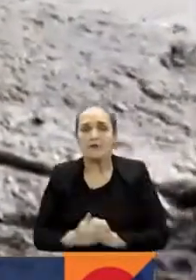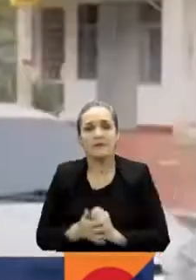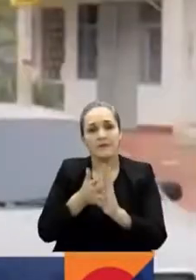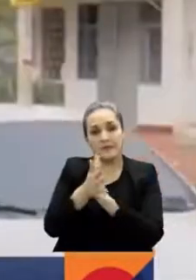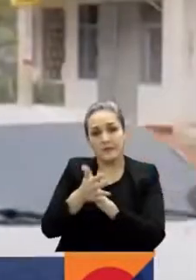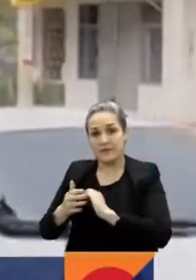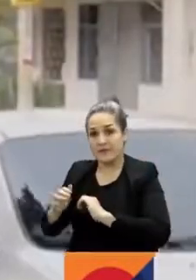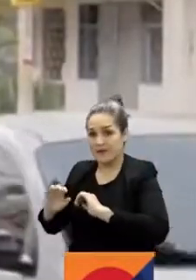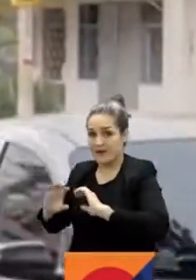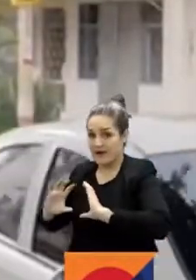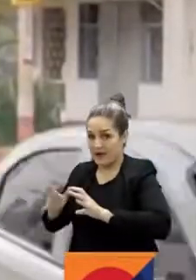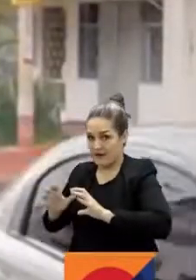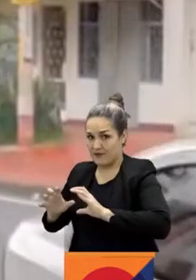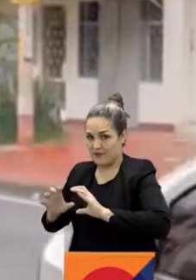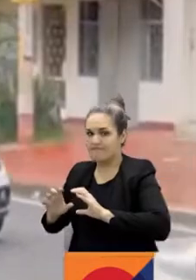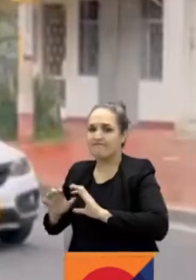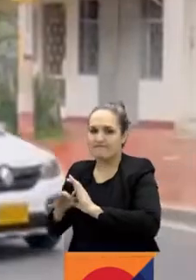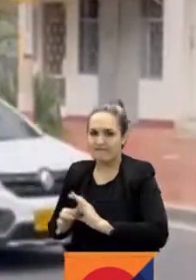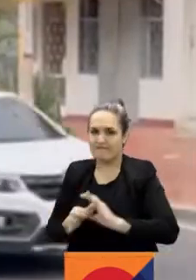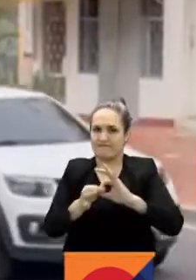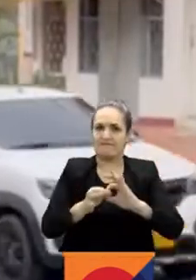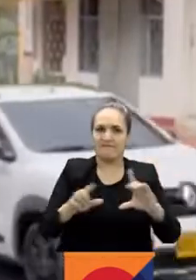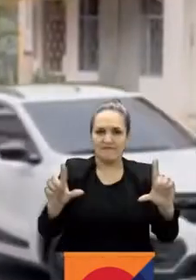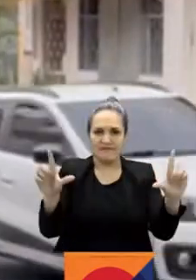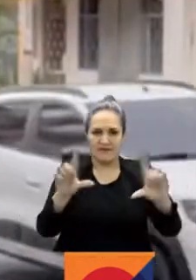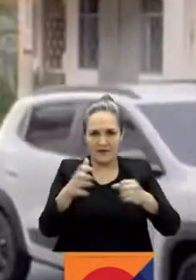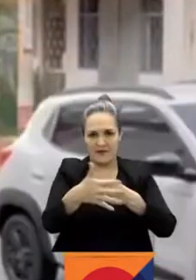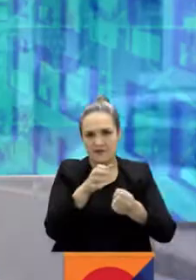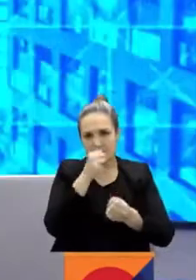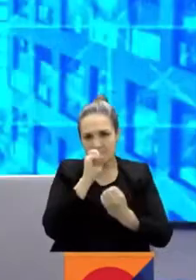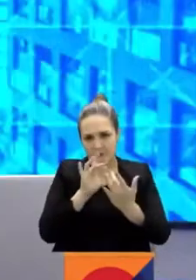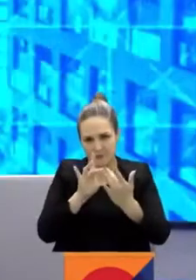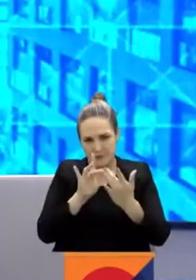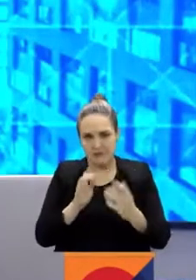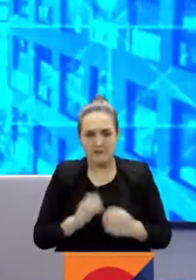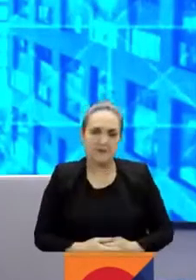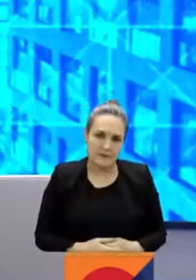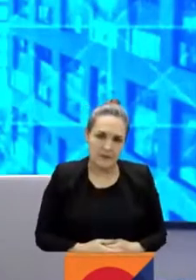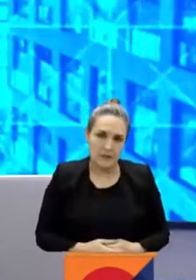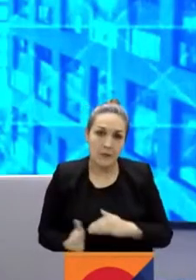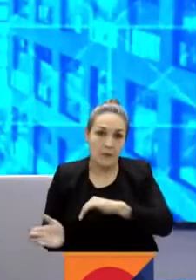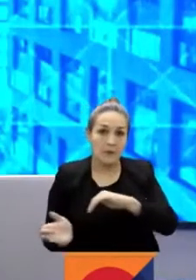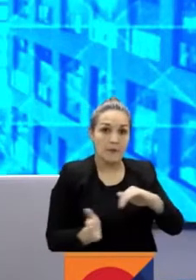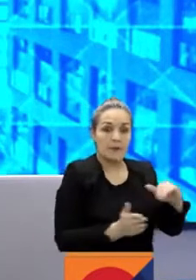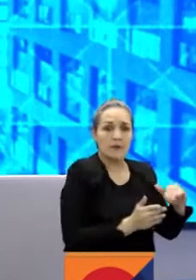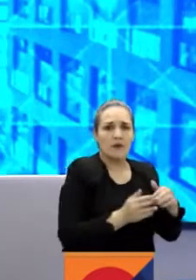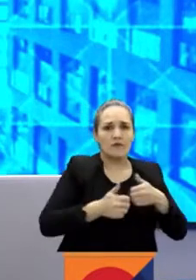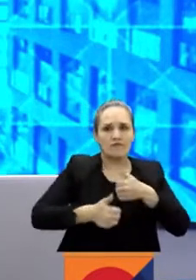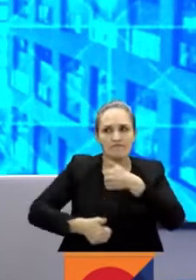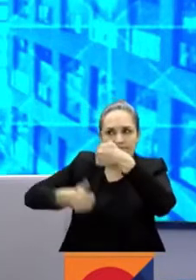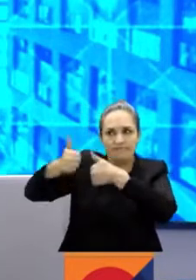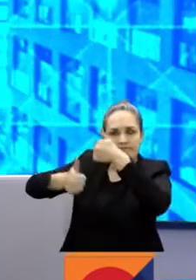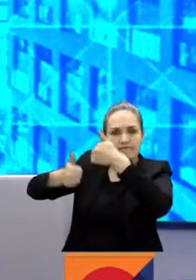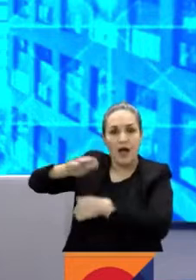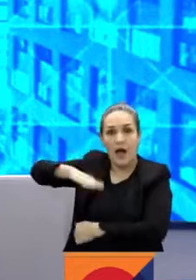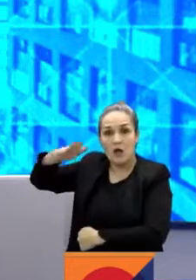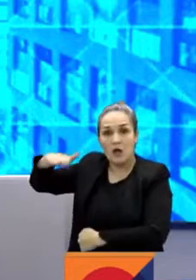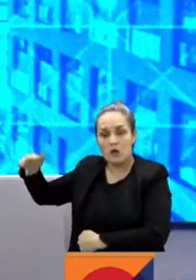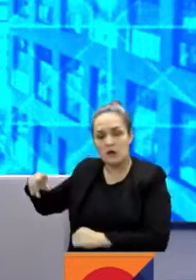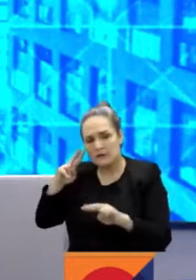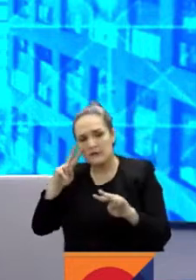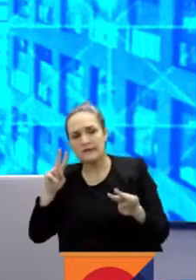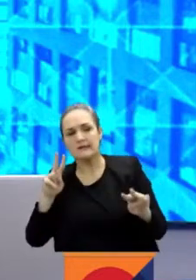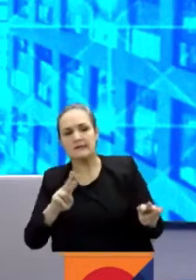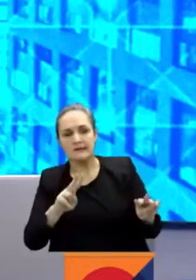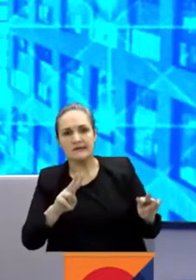de Colombia y RTVC Noticias conectados 24/7. De otro lado, las autoridades de Antioquia extenderán la